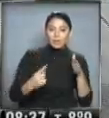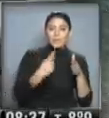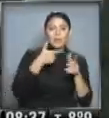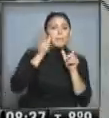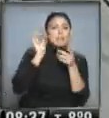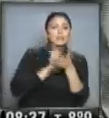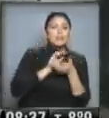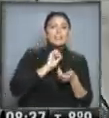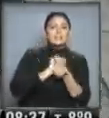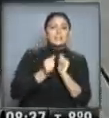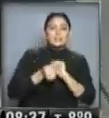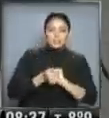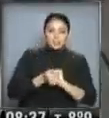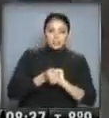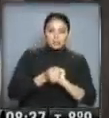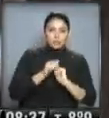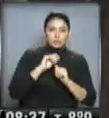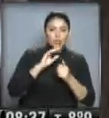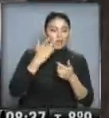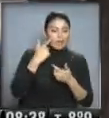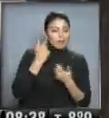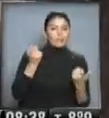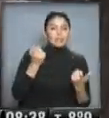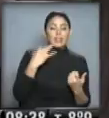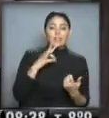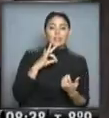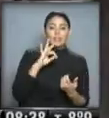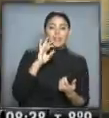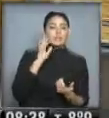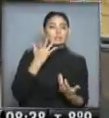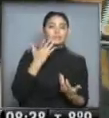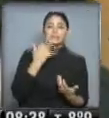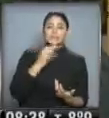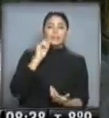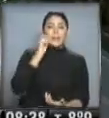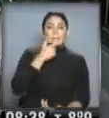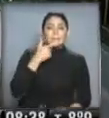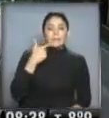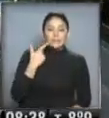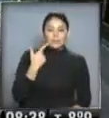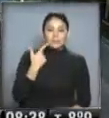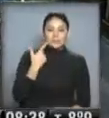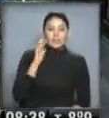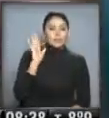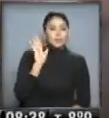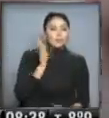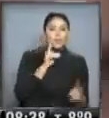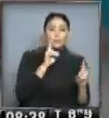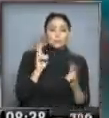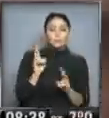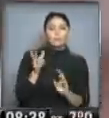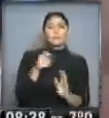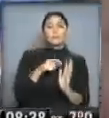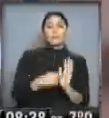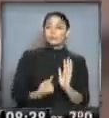experiencias en relación al descubrimiento de la sexualidad deberían ser sumamente placenteras en todos los sentidos pero